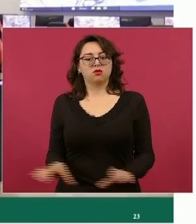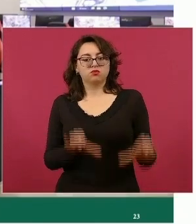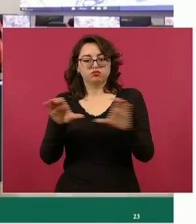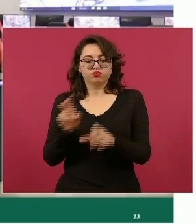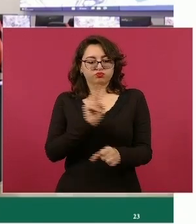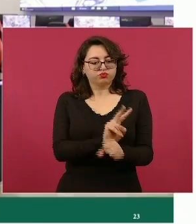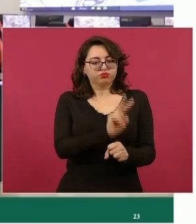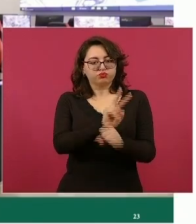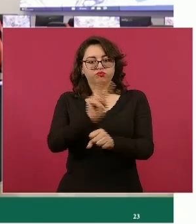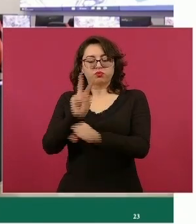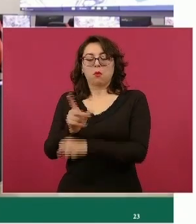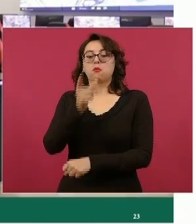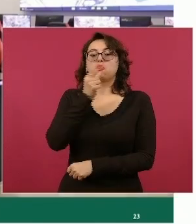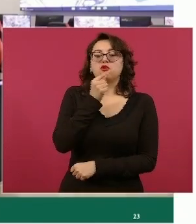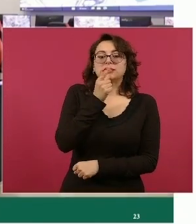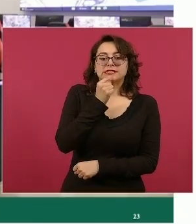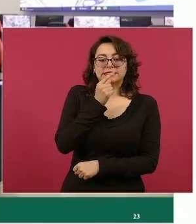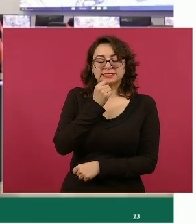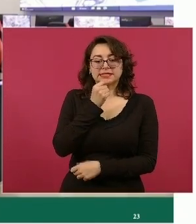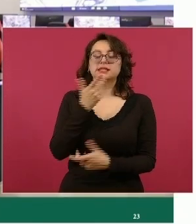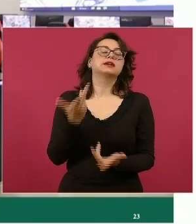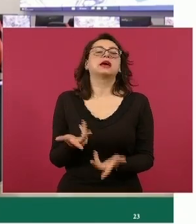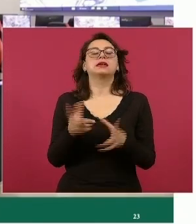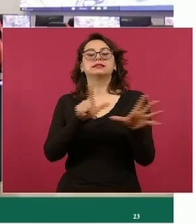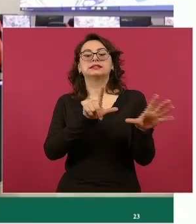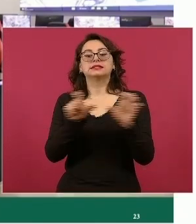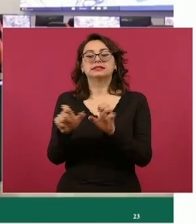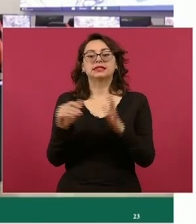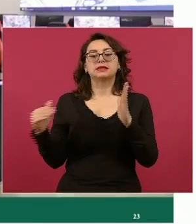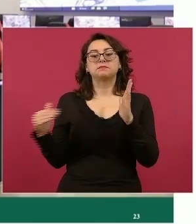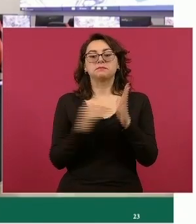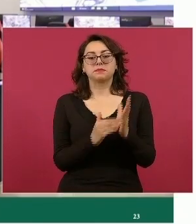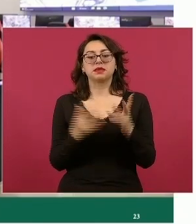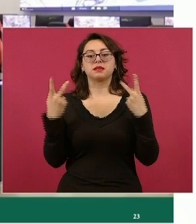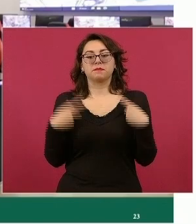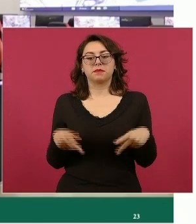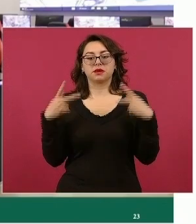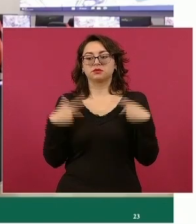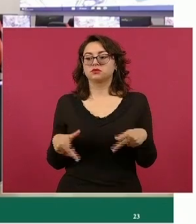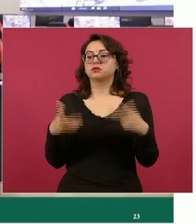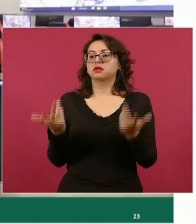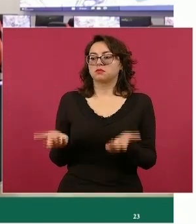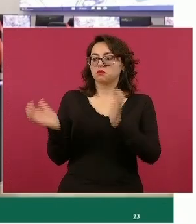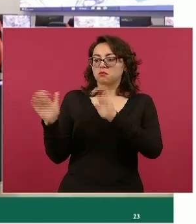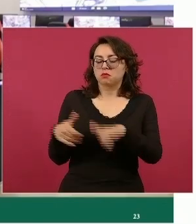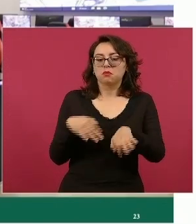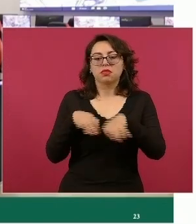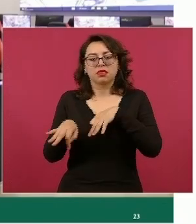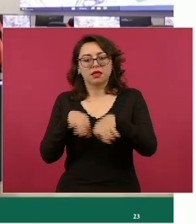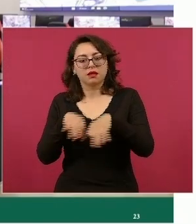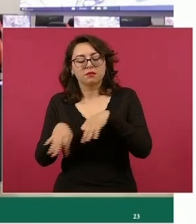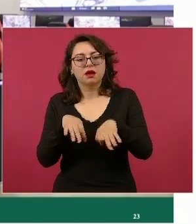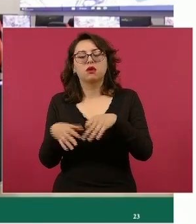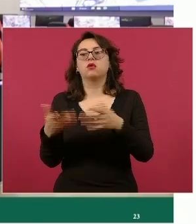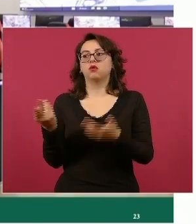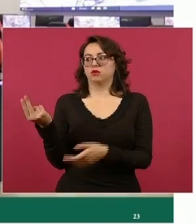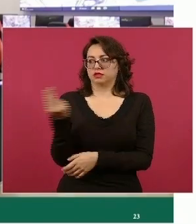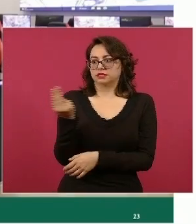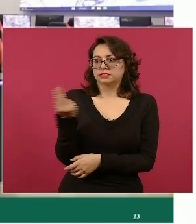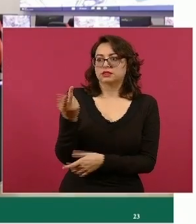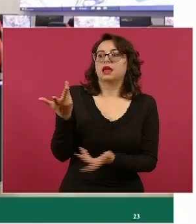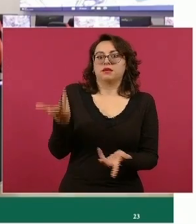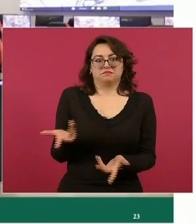ahorita en enero la primera especialidad. Se habla de 700 mil vacantes en Latinoamérica y hoy estos jóvenes que están estudiando